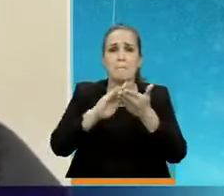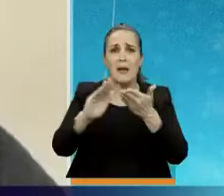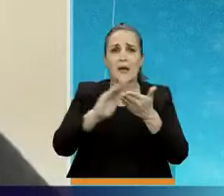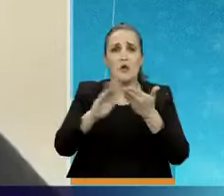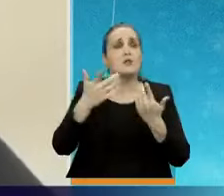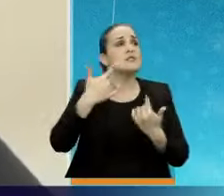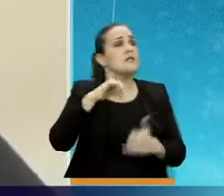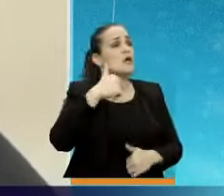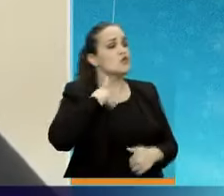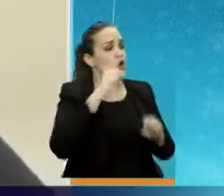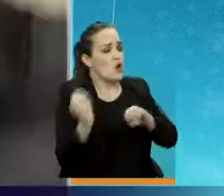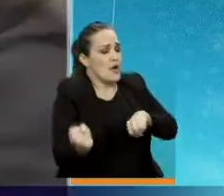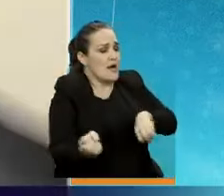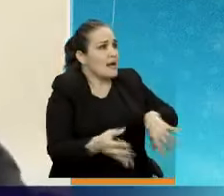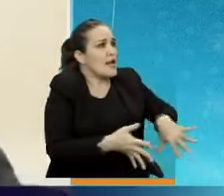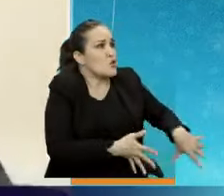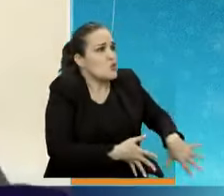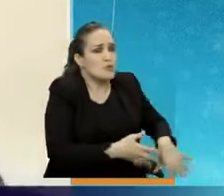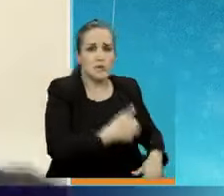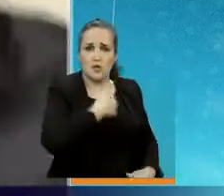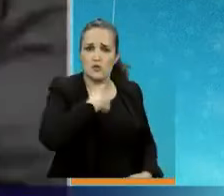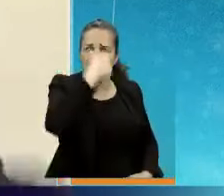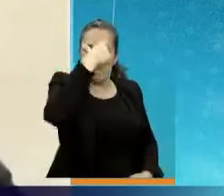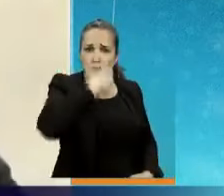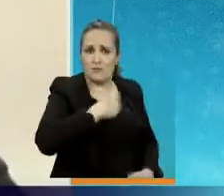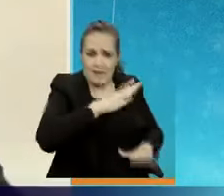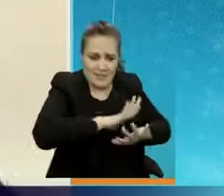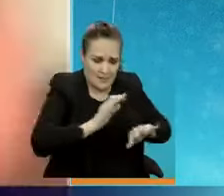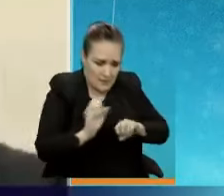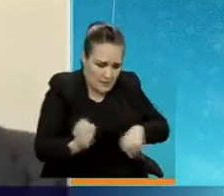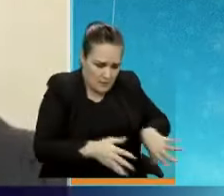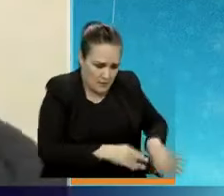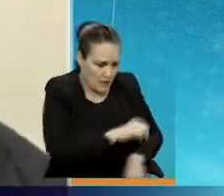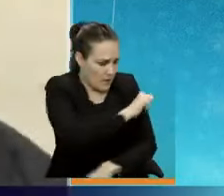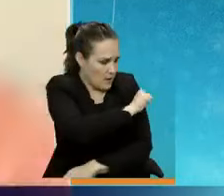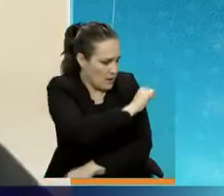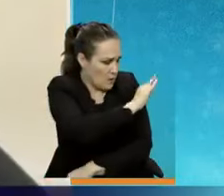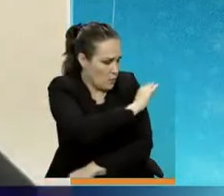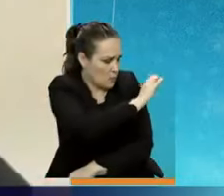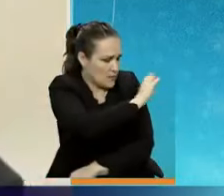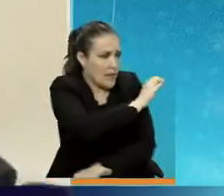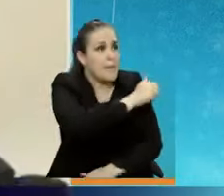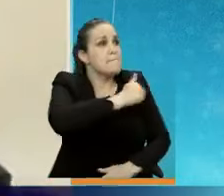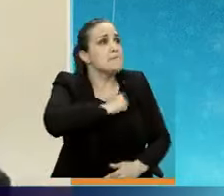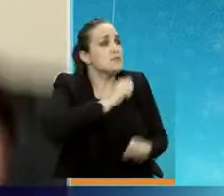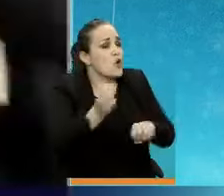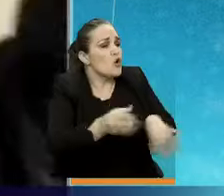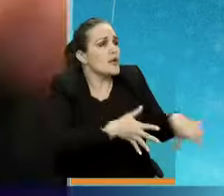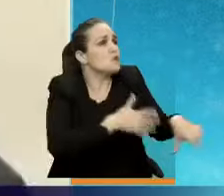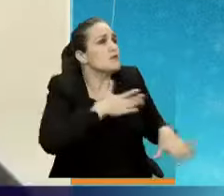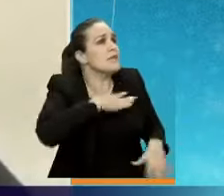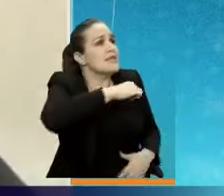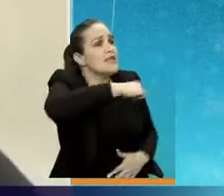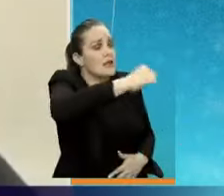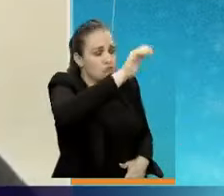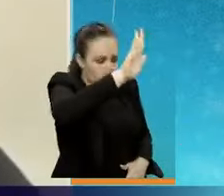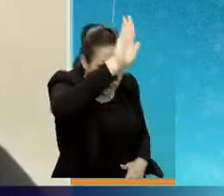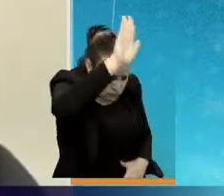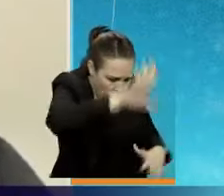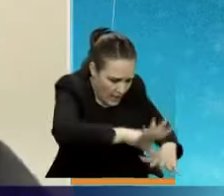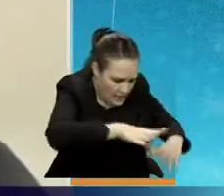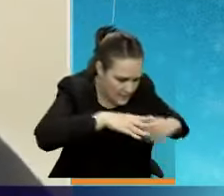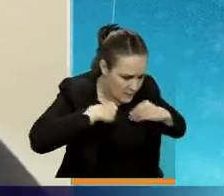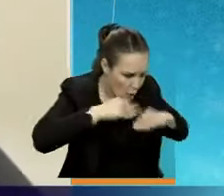al derecho de no autoincriminación y cuando llegamos a las versiones libres renunciamos a ese derecho y decimos somos responsables